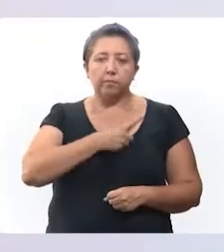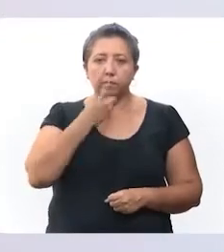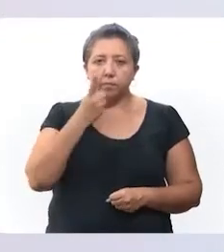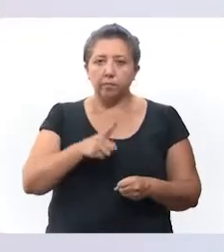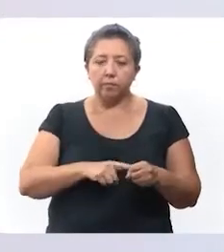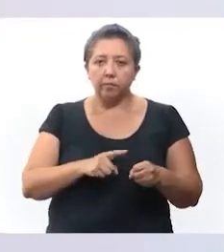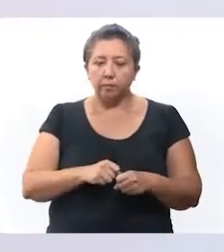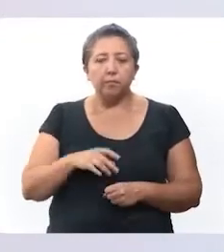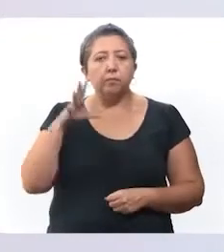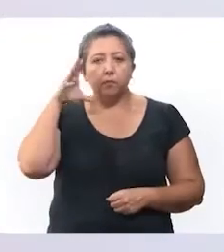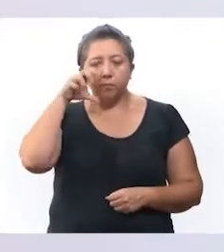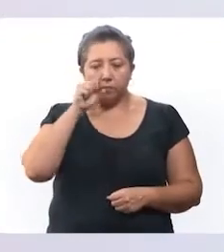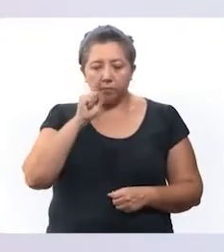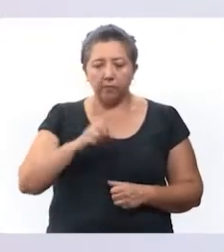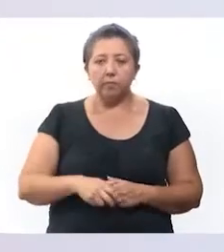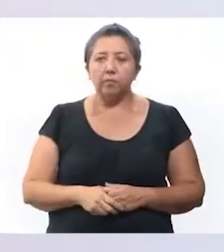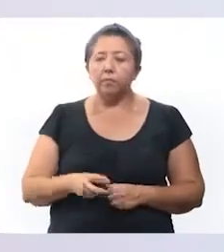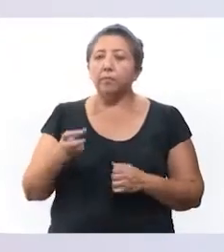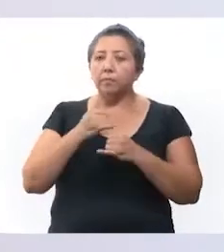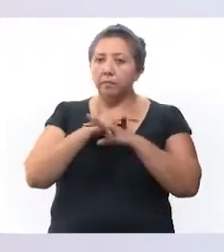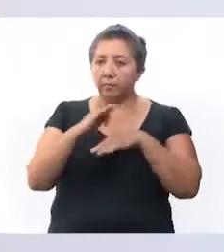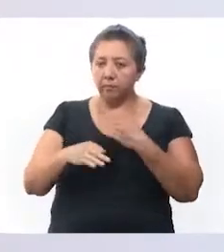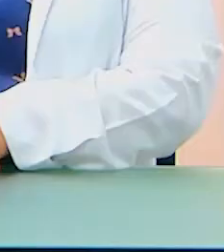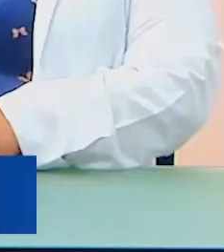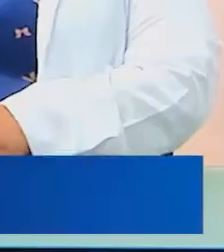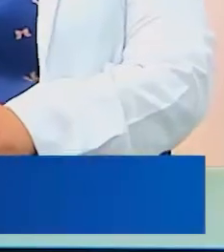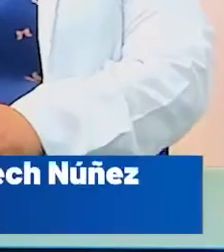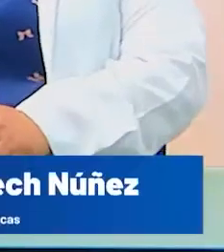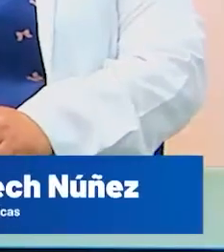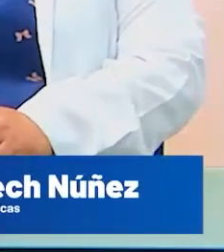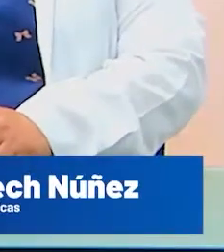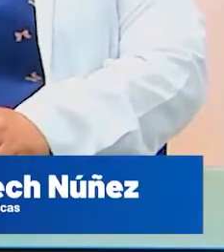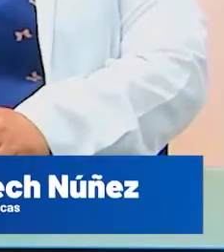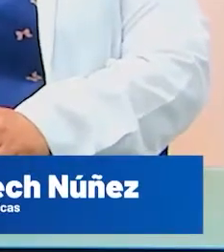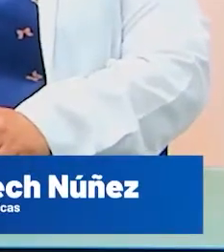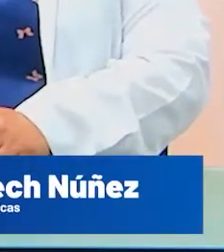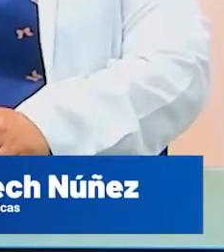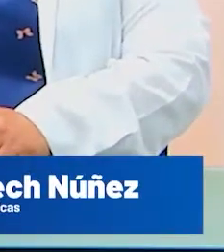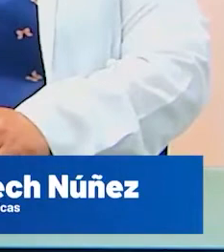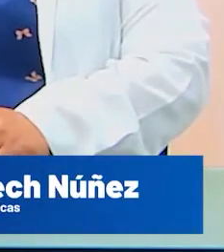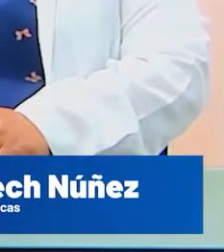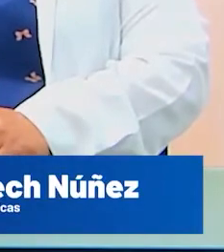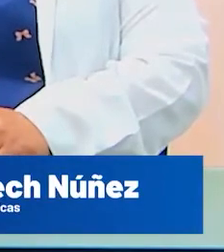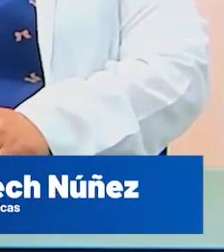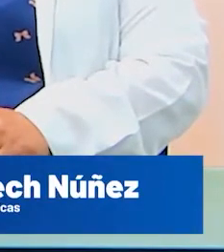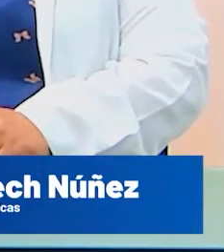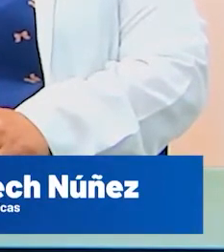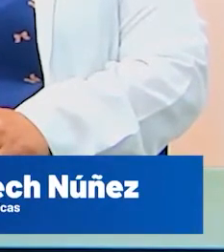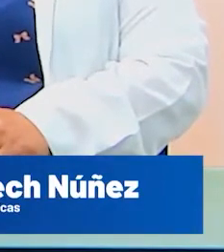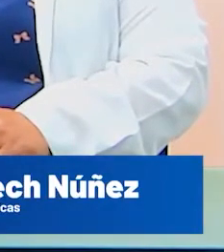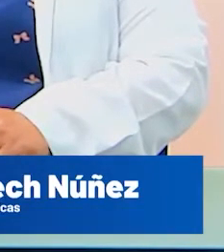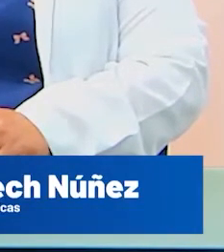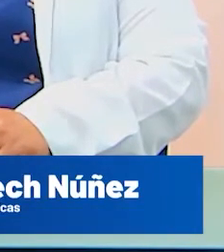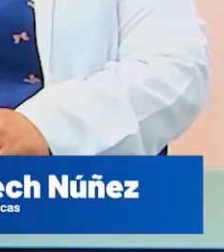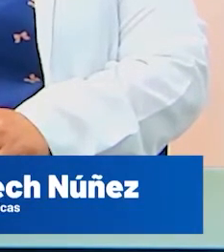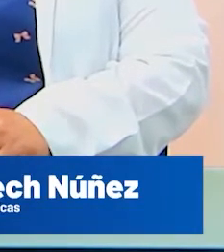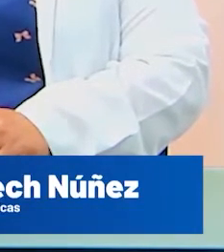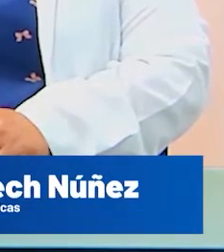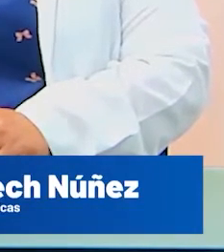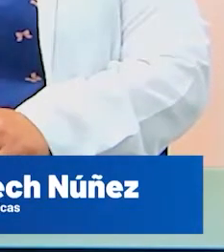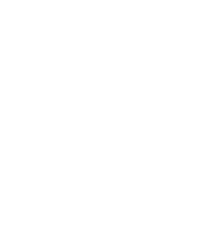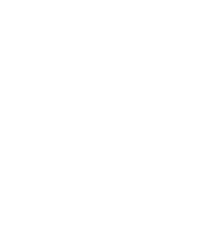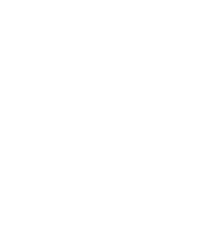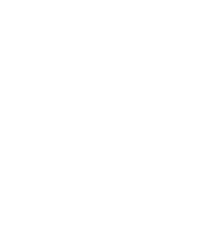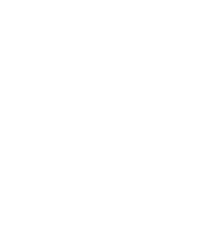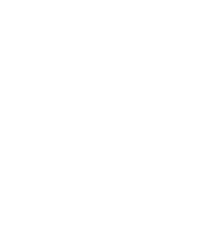Estatal de Salud marcan color naranja. Ese es todo el reporte, doctora. Muchas gracias. Continuaremos informando todos los días por este mismo medio. Gracias.